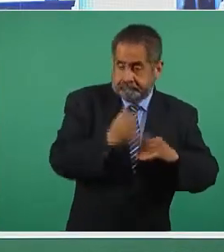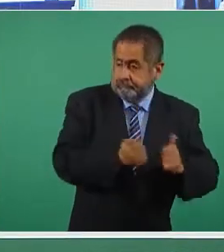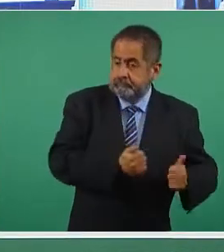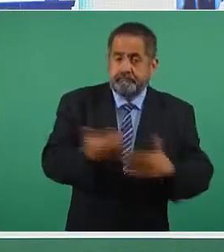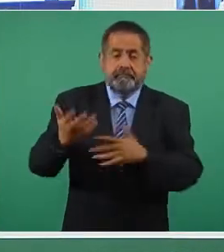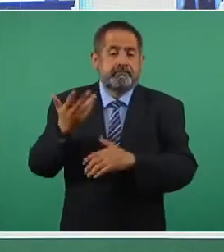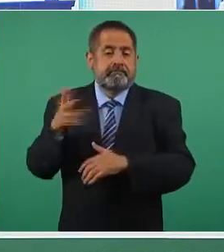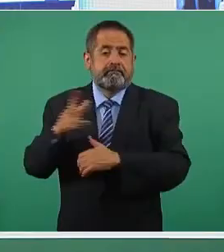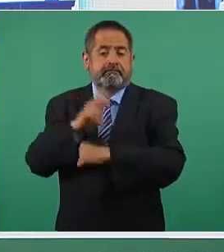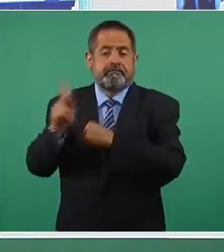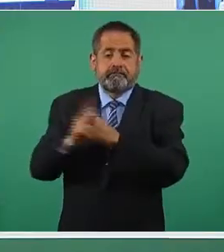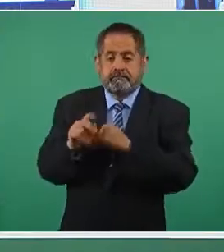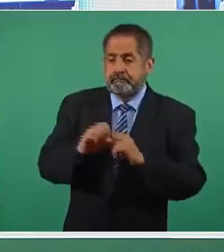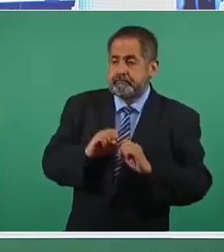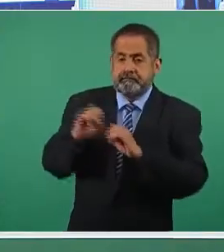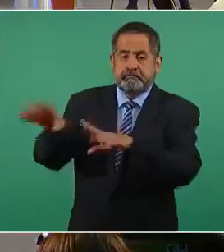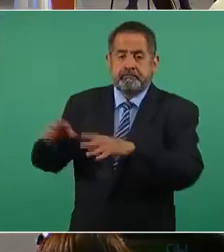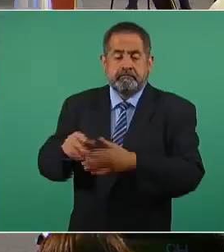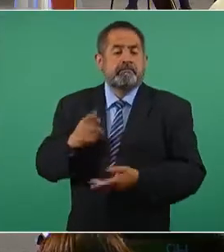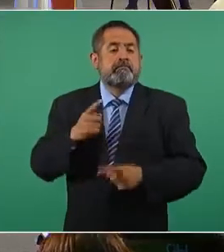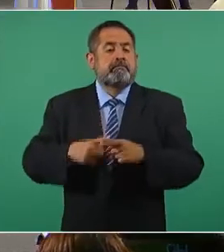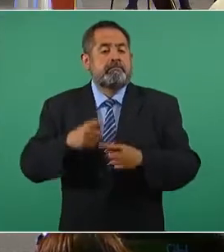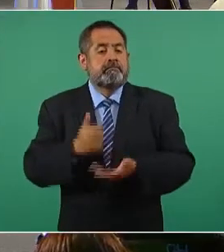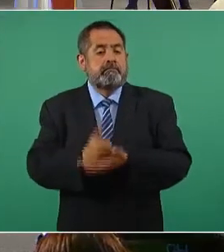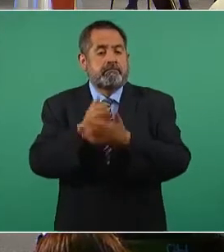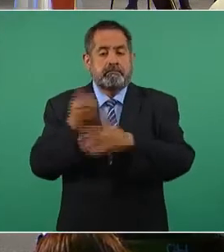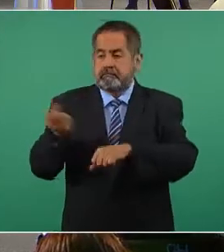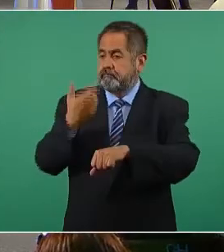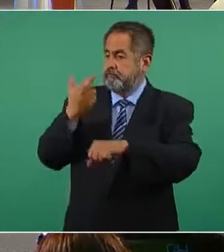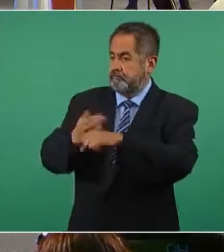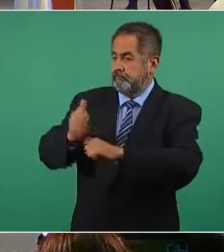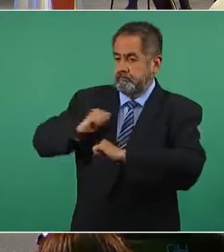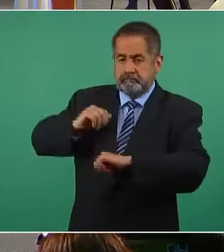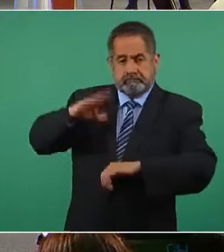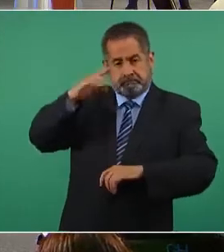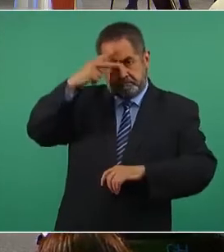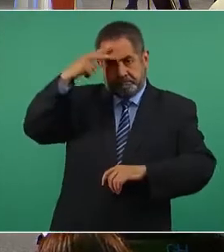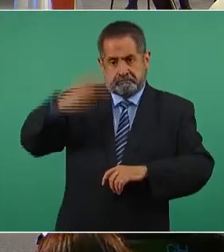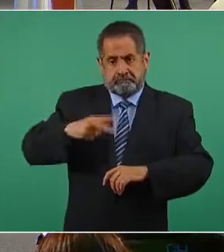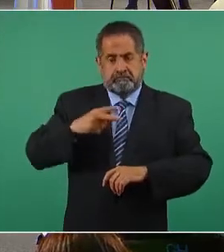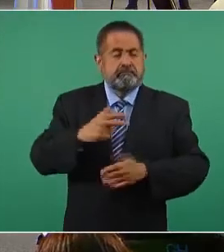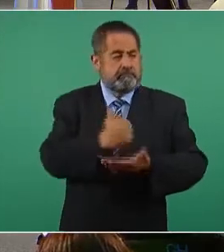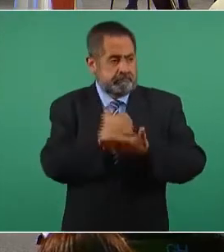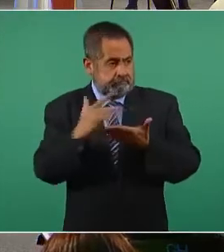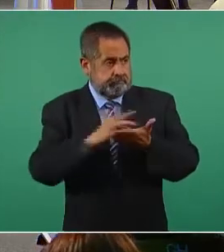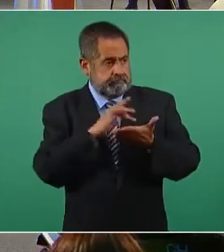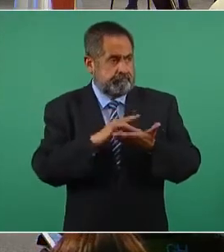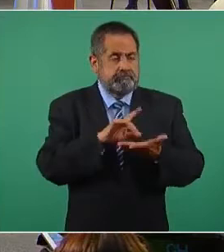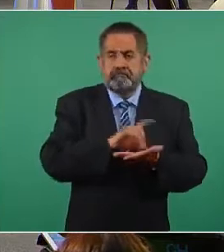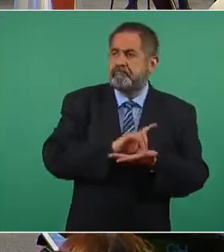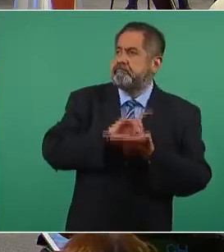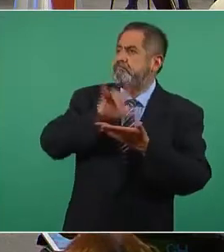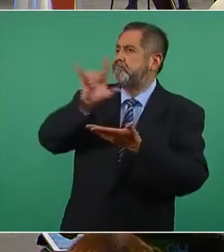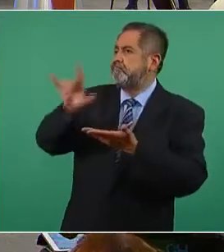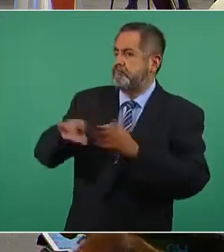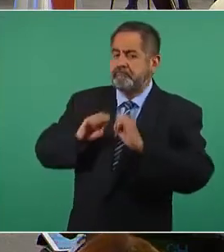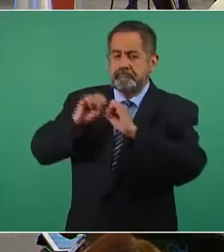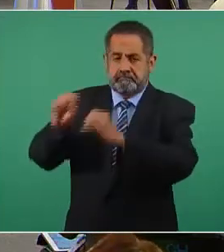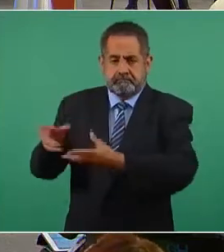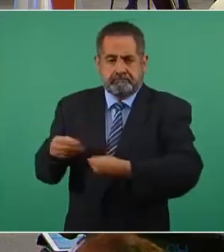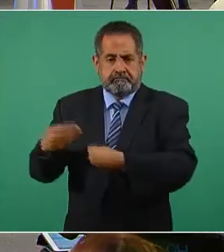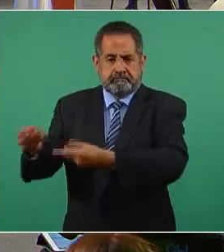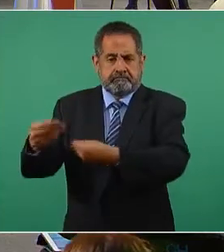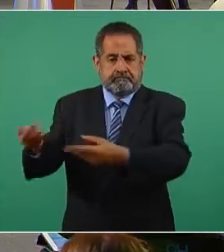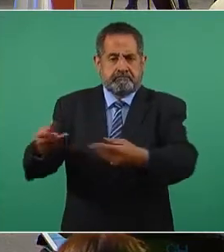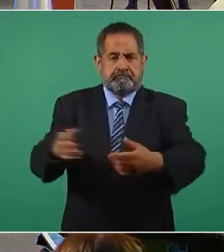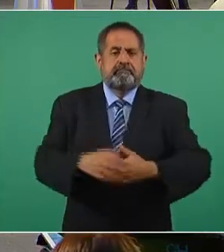y el Caribe con el apoyo de la Fuerza Aérea Mexicana. Gracias, señor secretario, por su apoyo. La siguiente, por favor. Y eso es